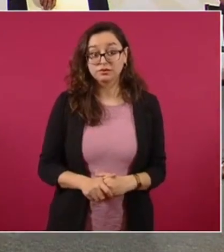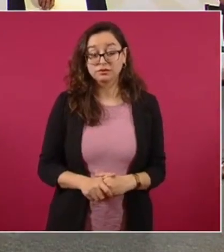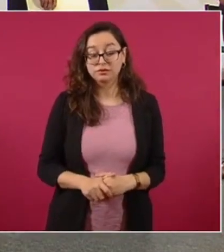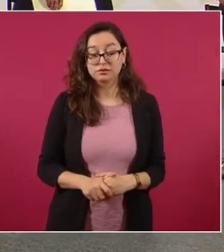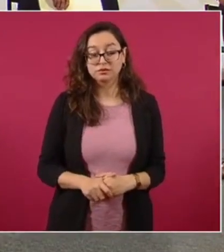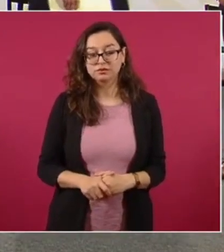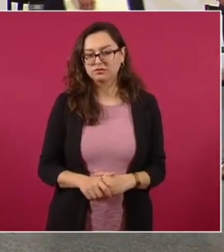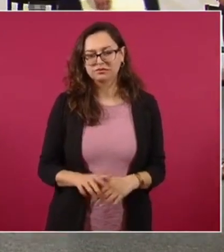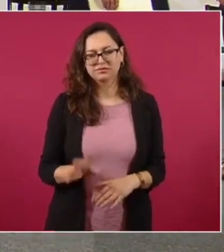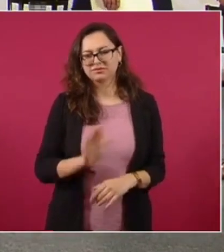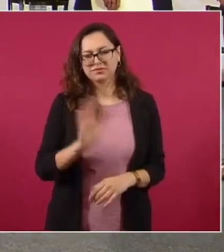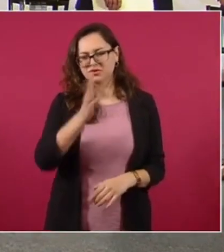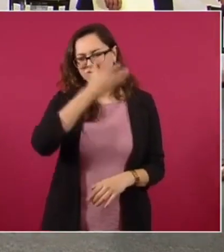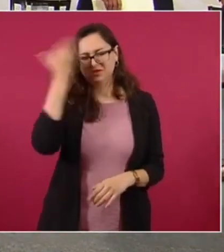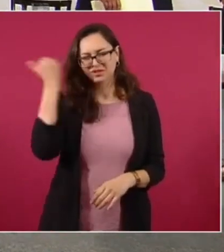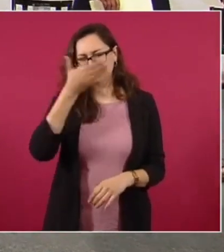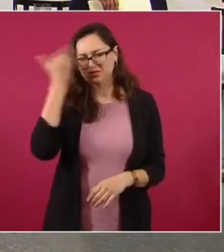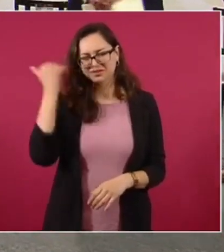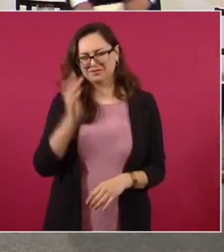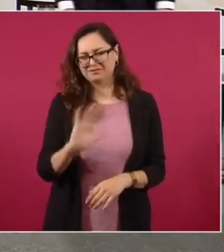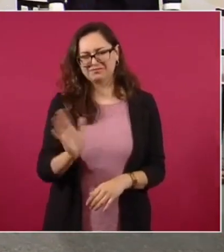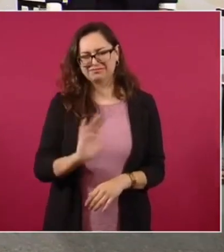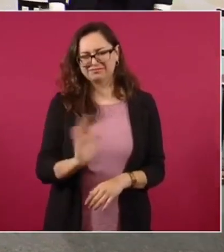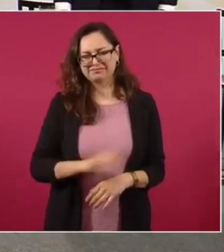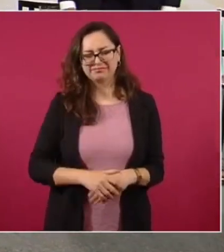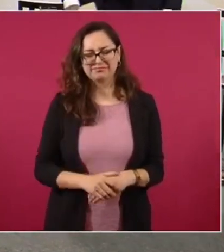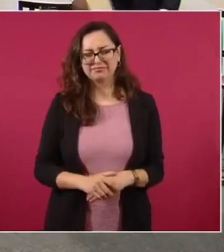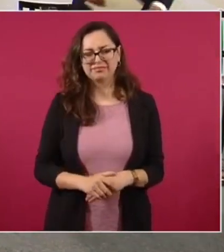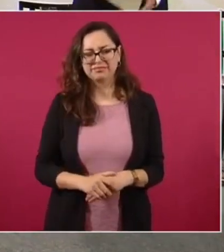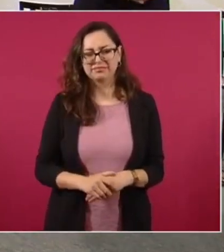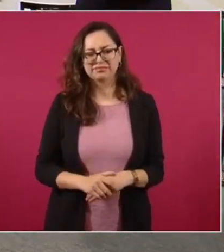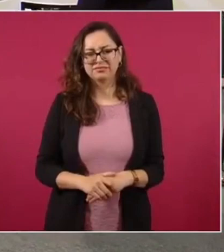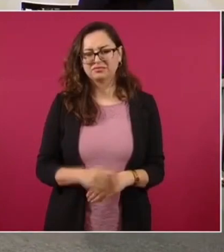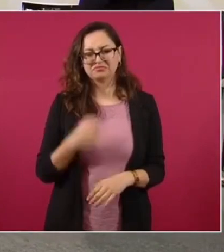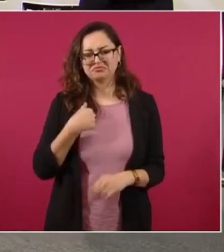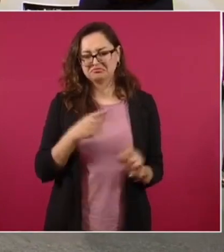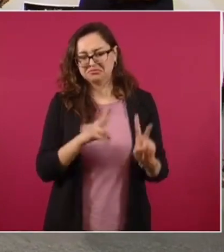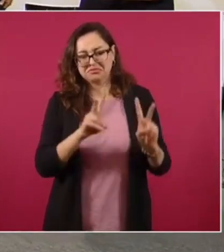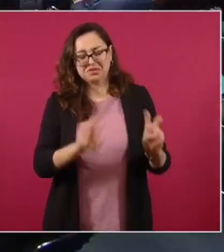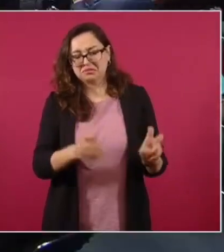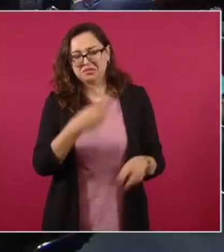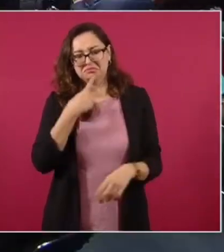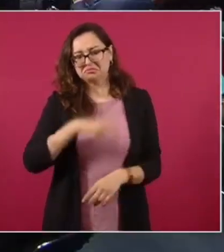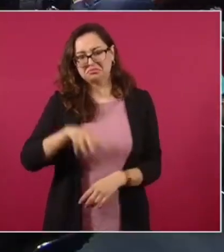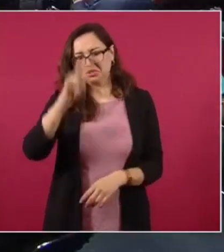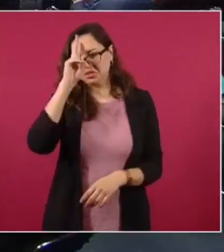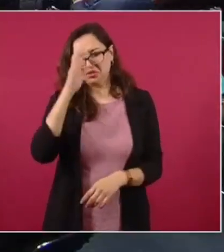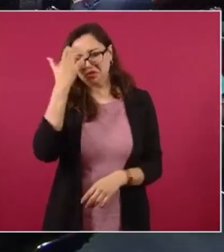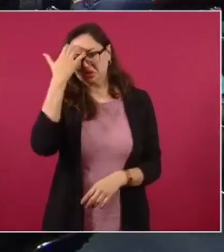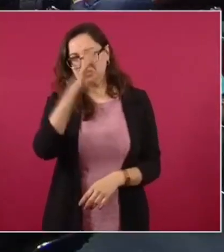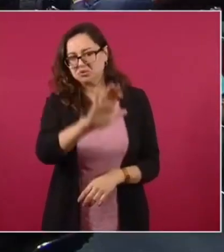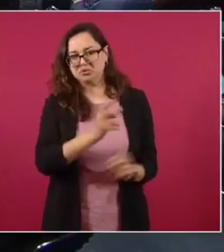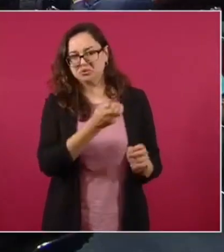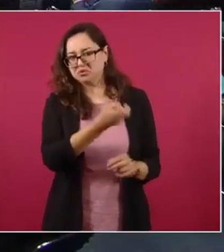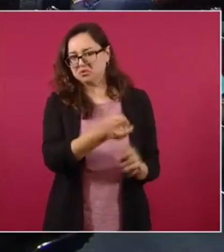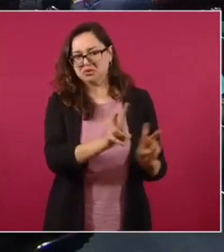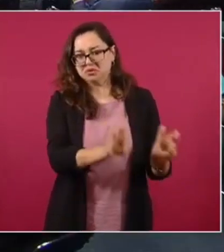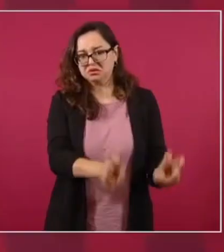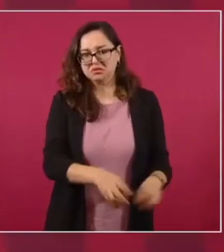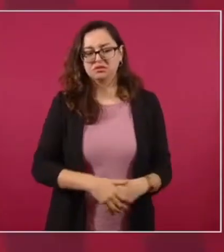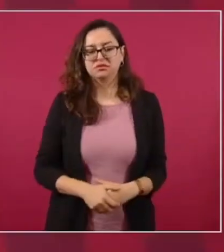No sé, no me quiero meter. Soy neófito en esas materias.